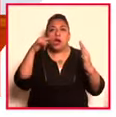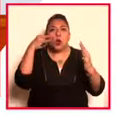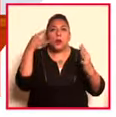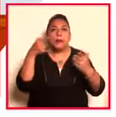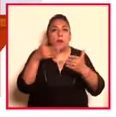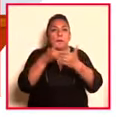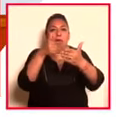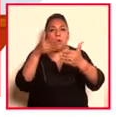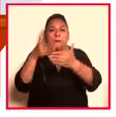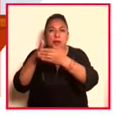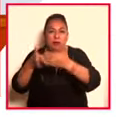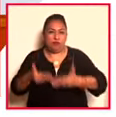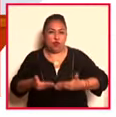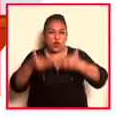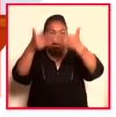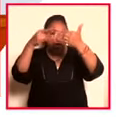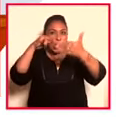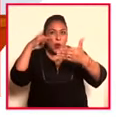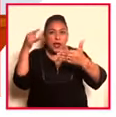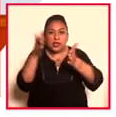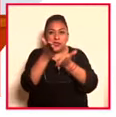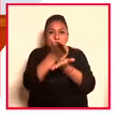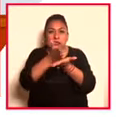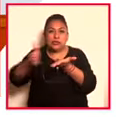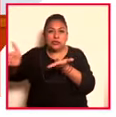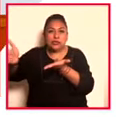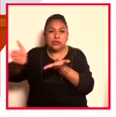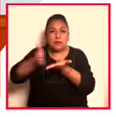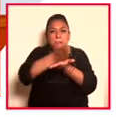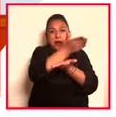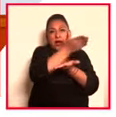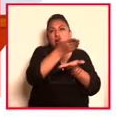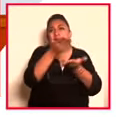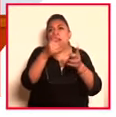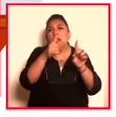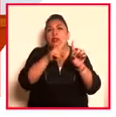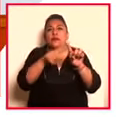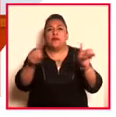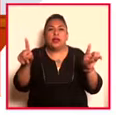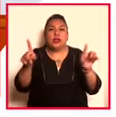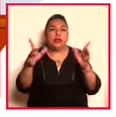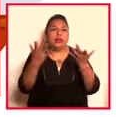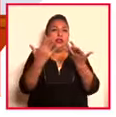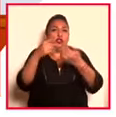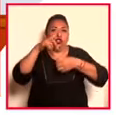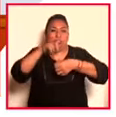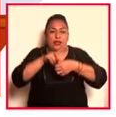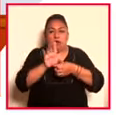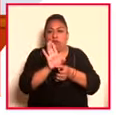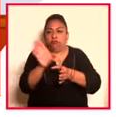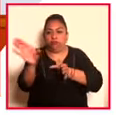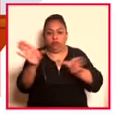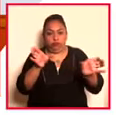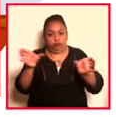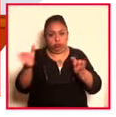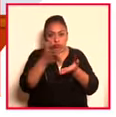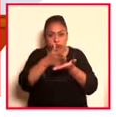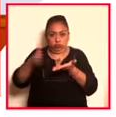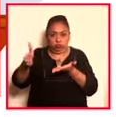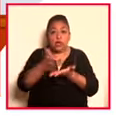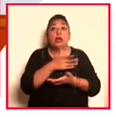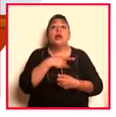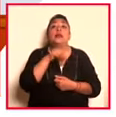estas murallas invisibles que dividen las diferentes partes de nuestra sociedad, y habla